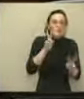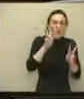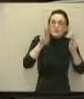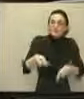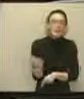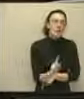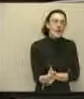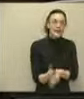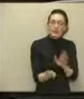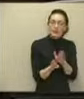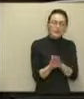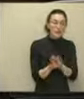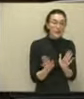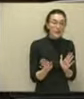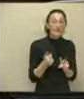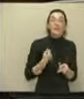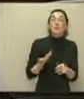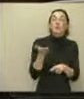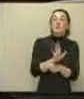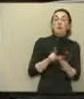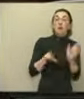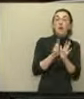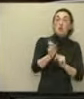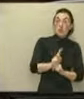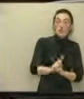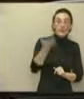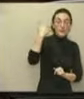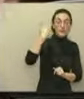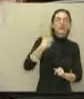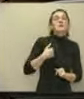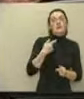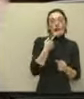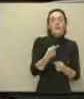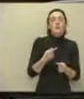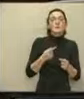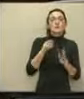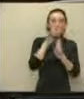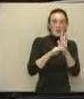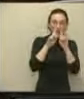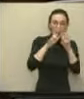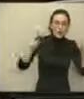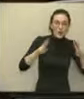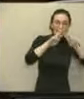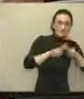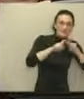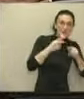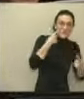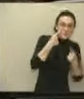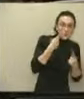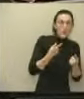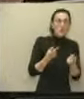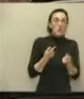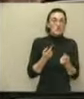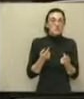así. Y en aquella proposición ya planteábamos la necesidad de ese programa anual de inspección y vigilancia ambiental, que no es nada